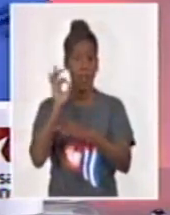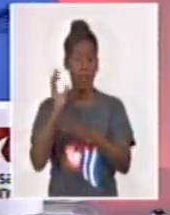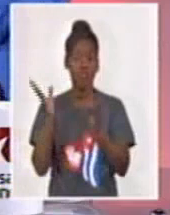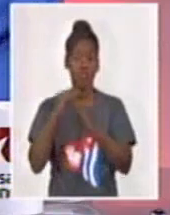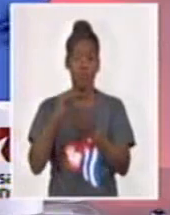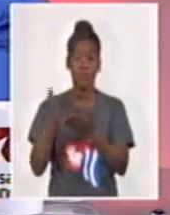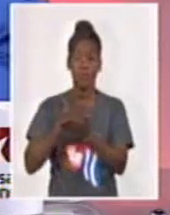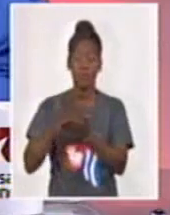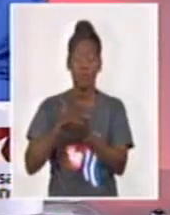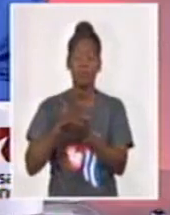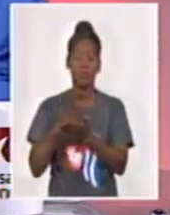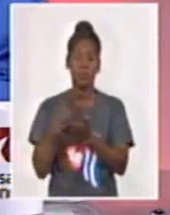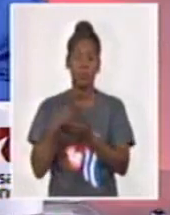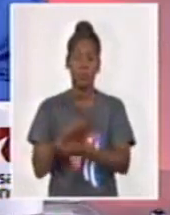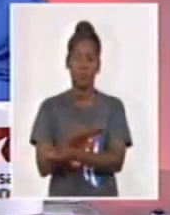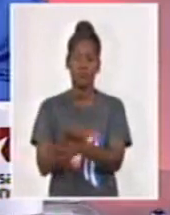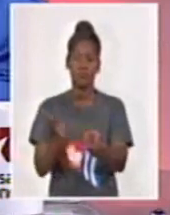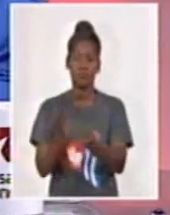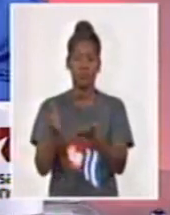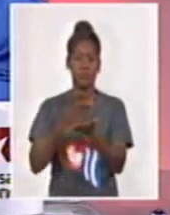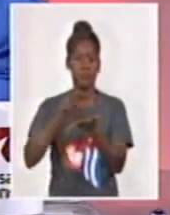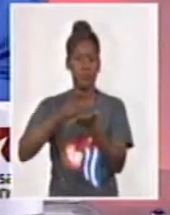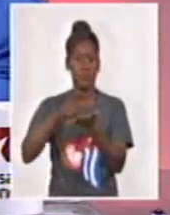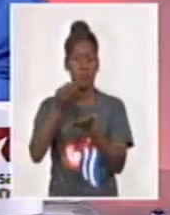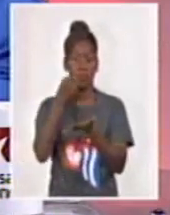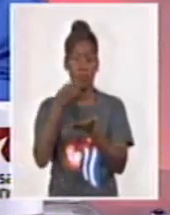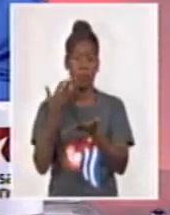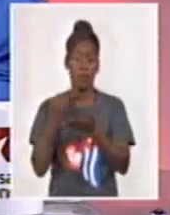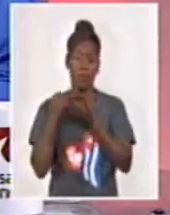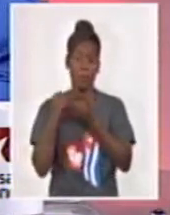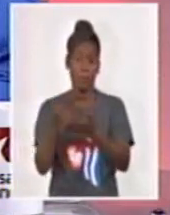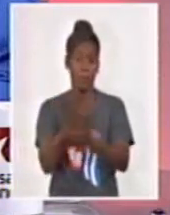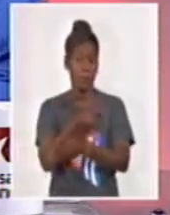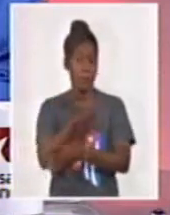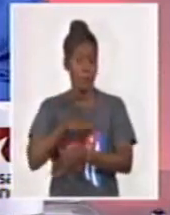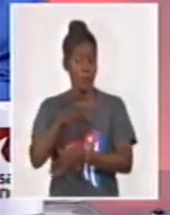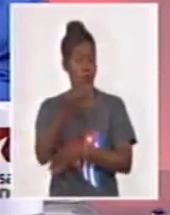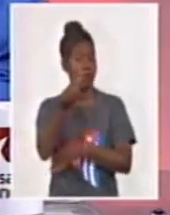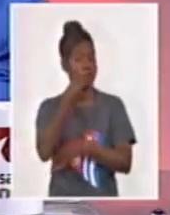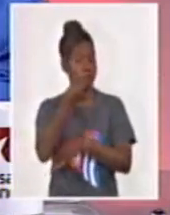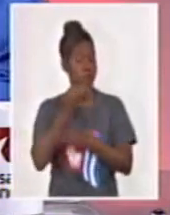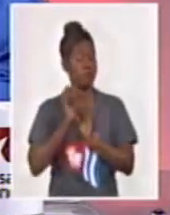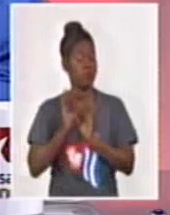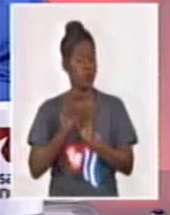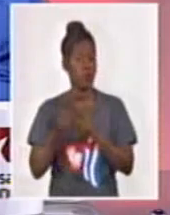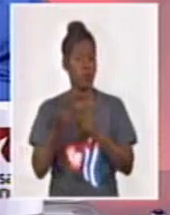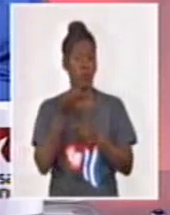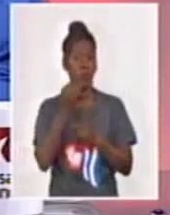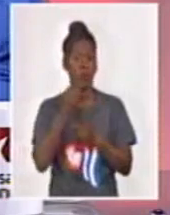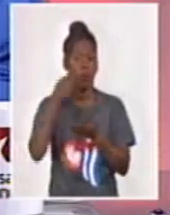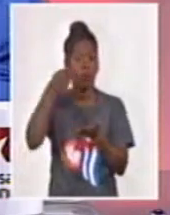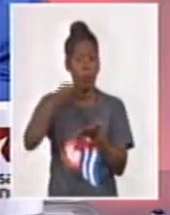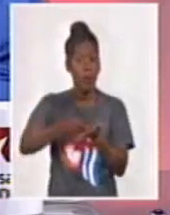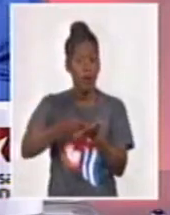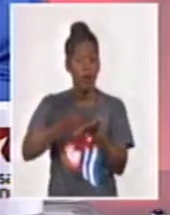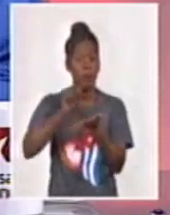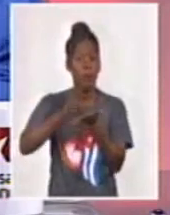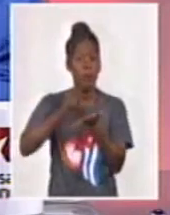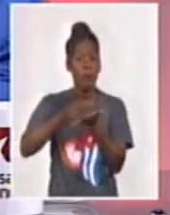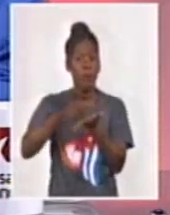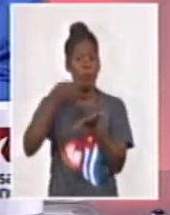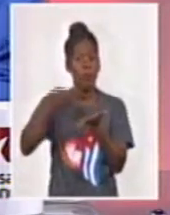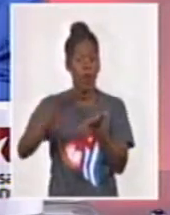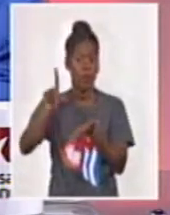hace la vida un poco más fácil, ¿no?, la población, a partir de que puede acceder a servicios